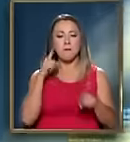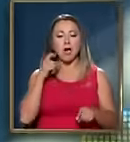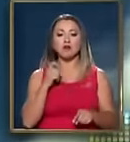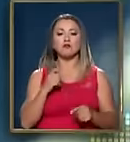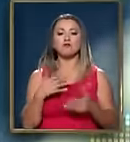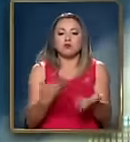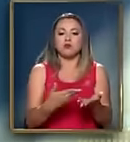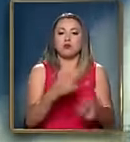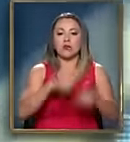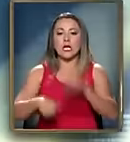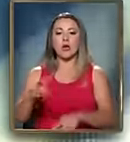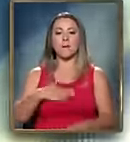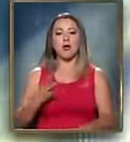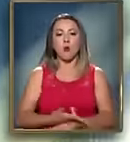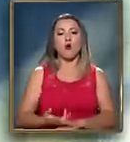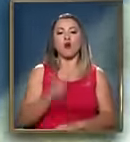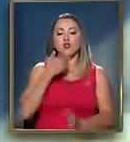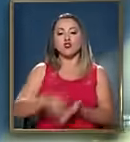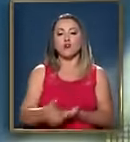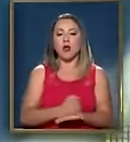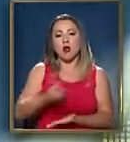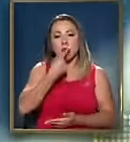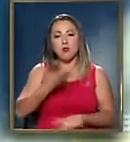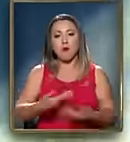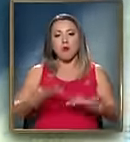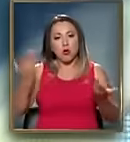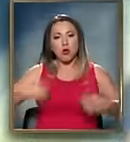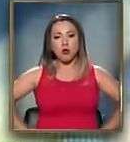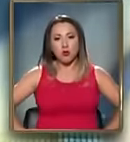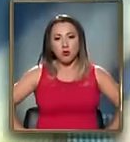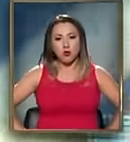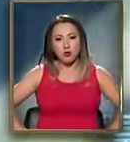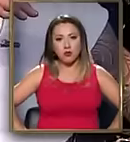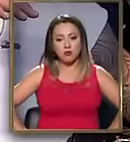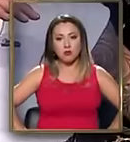un pedazo de terreno y a mí el huevo le dejó los remedios que le sobraron.